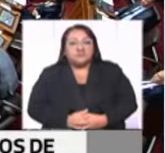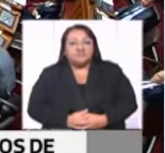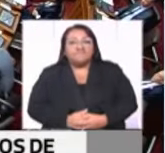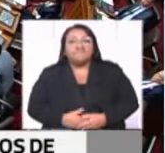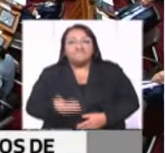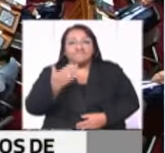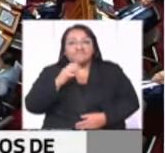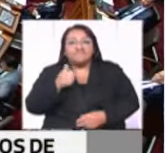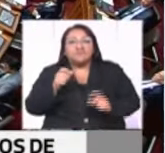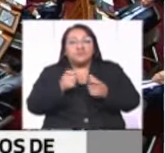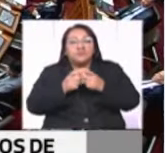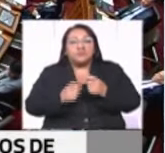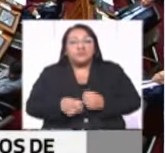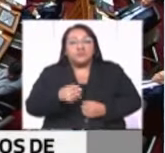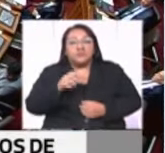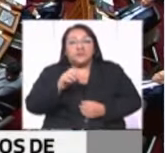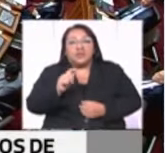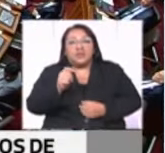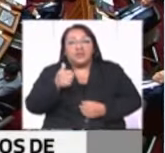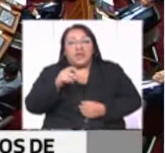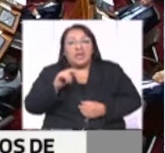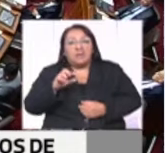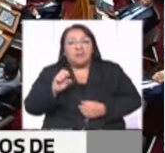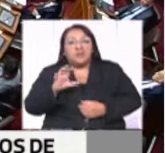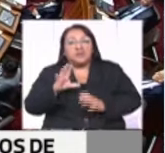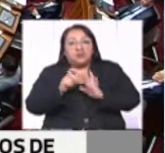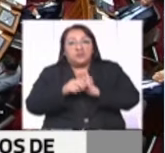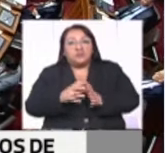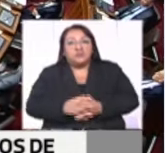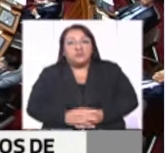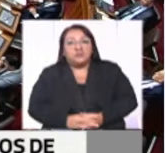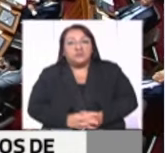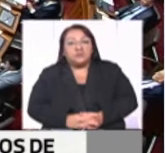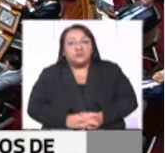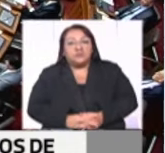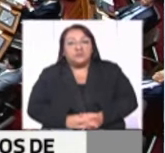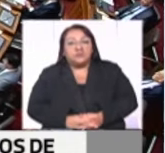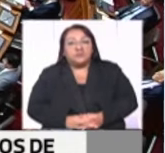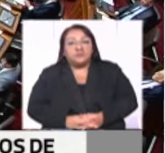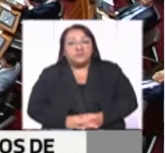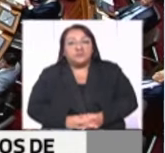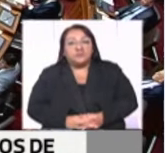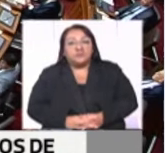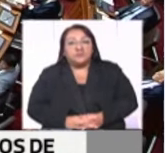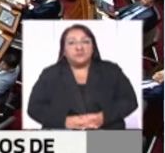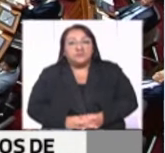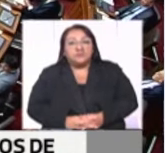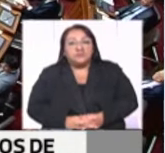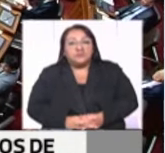el uso de la palabra la congresista Elizabeth Taipe, hasta por 5 minutos, autora de uno de los proyectos de ley.